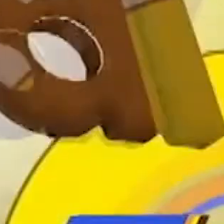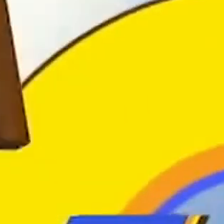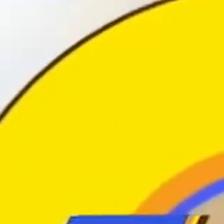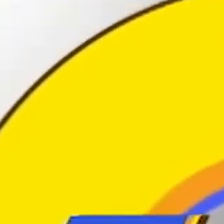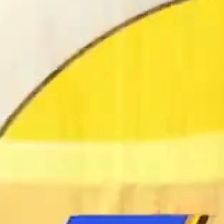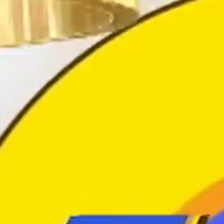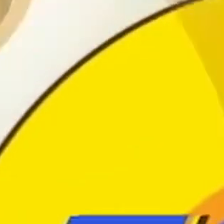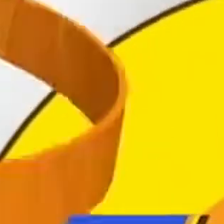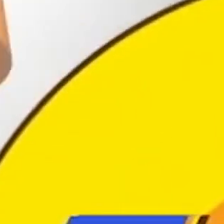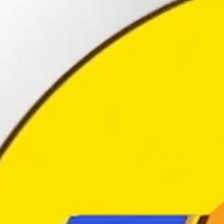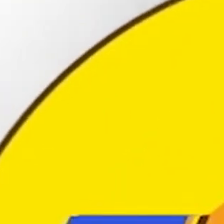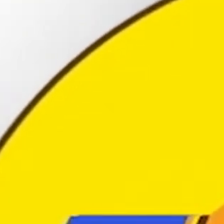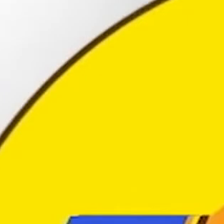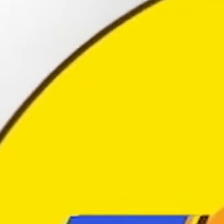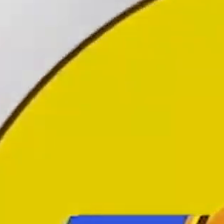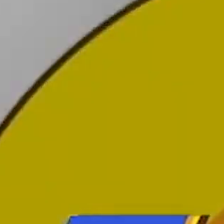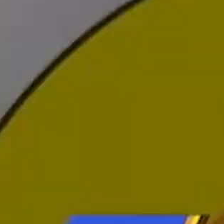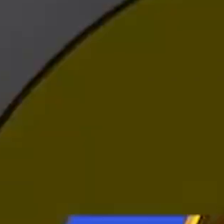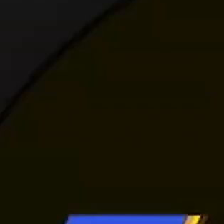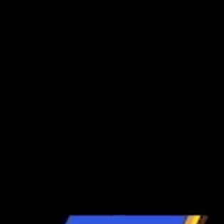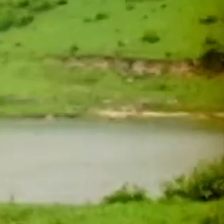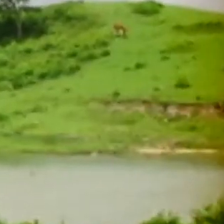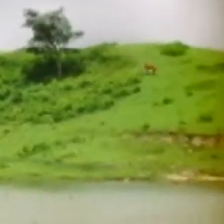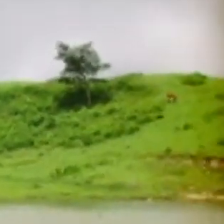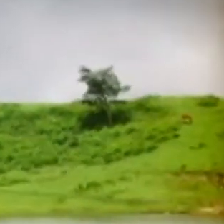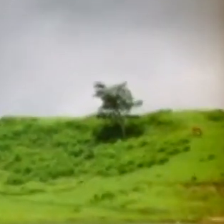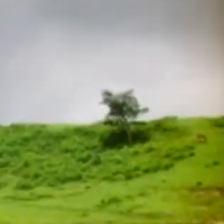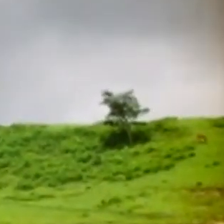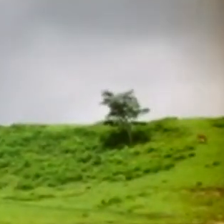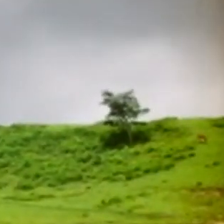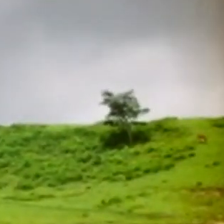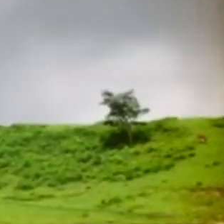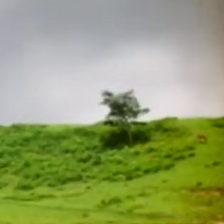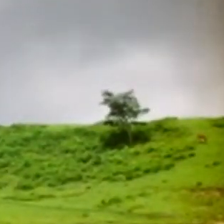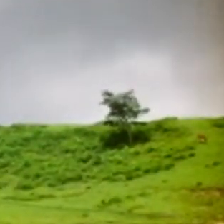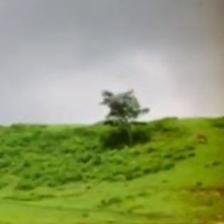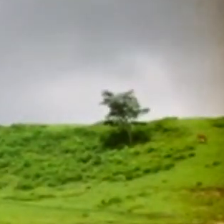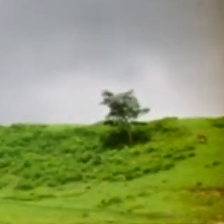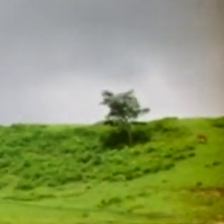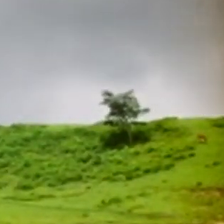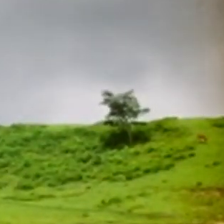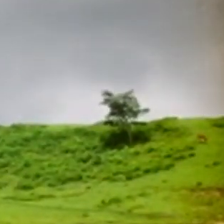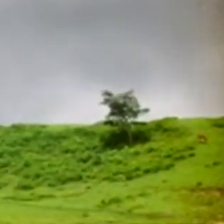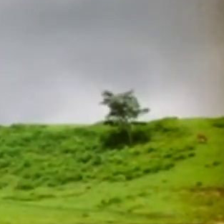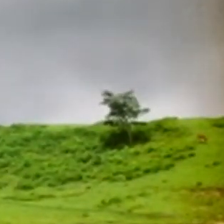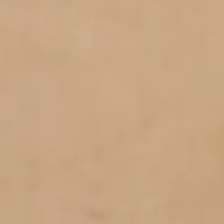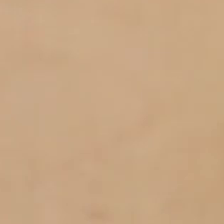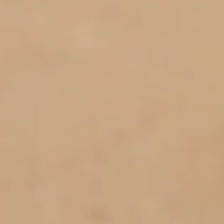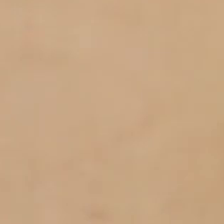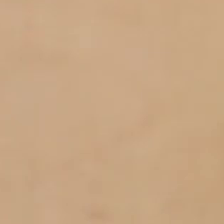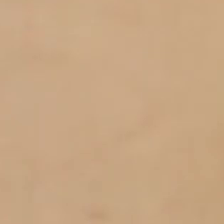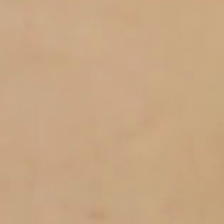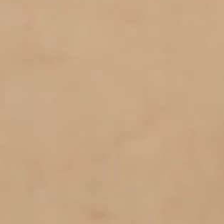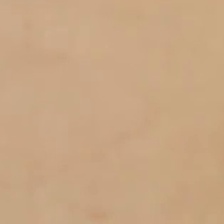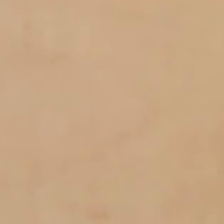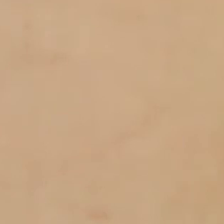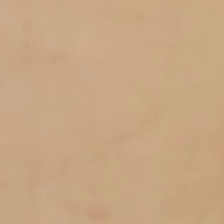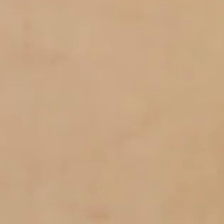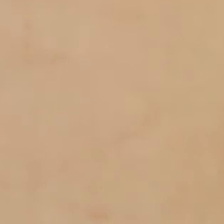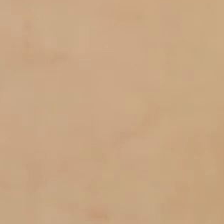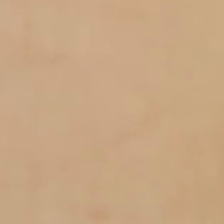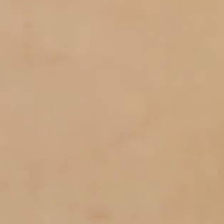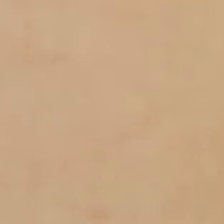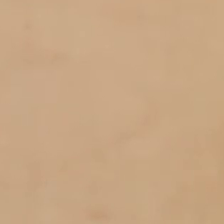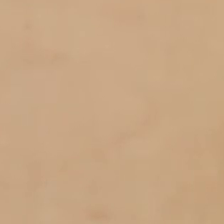apuros, Costa Rica. En el próximo capítulo de Loma Verde, vivía con una